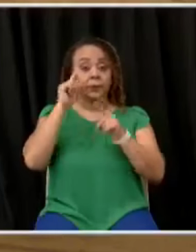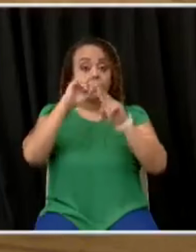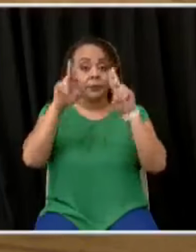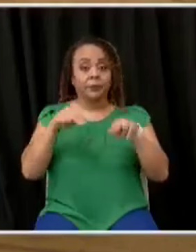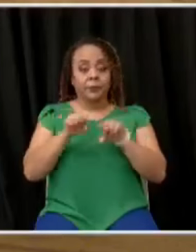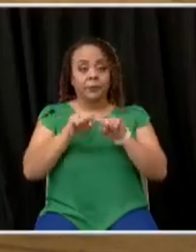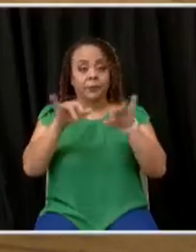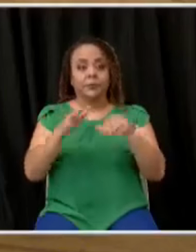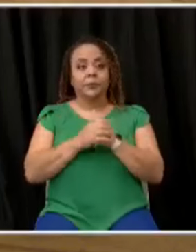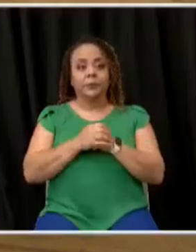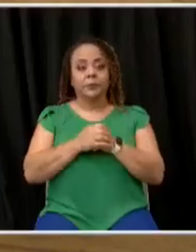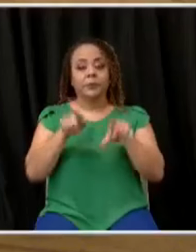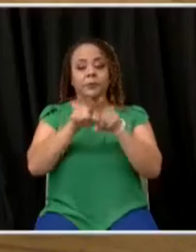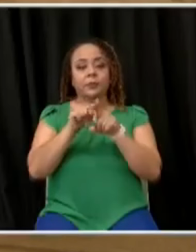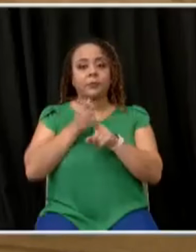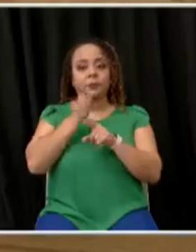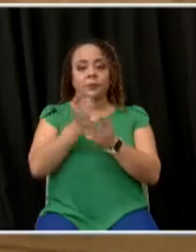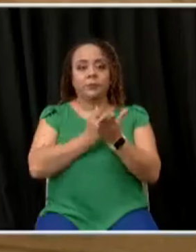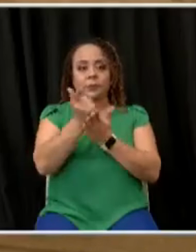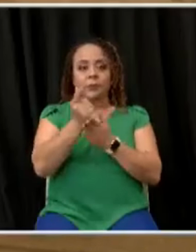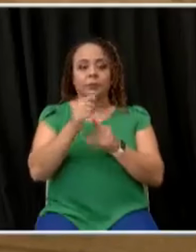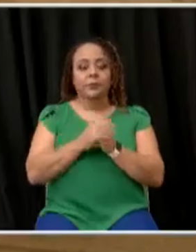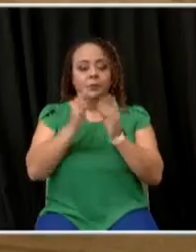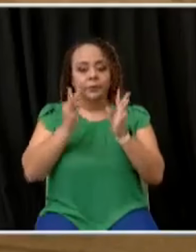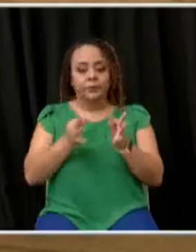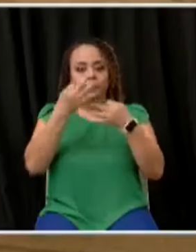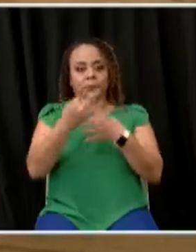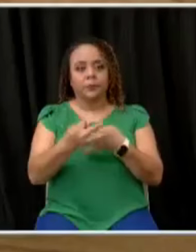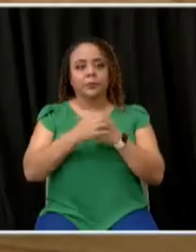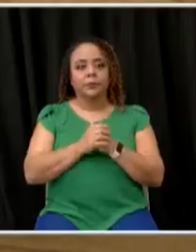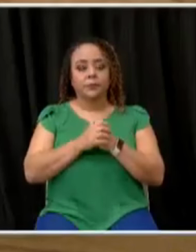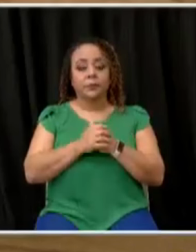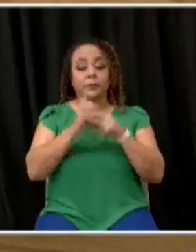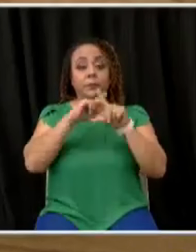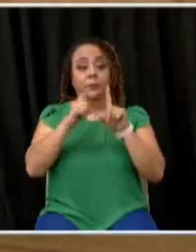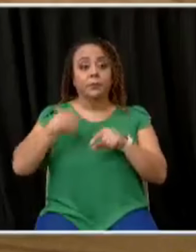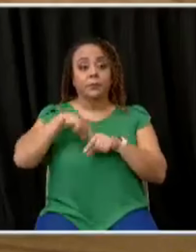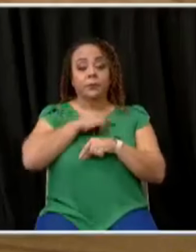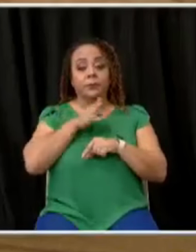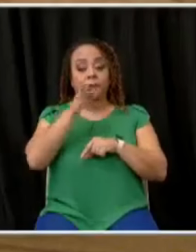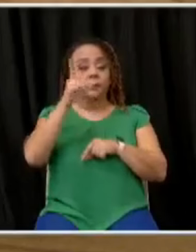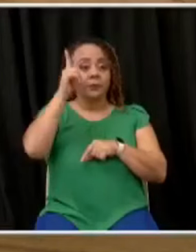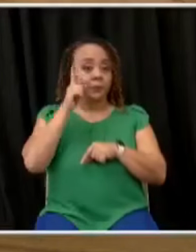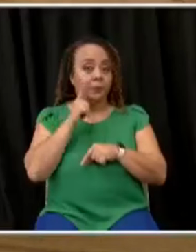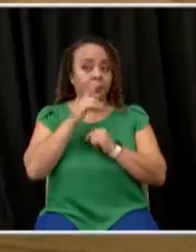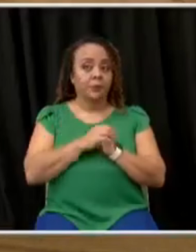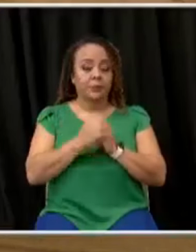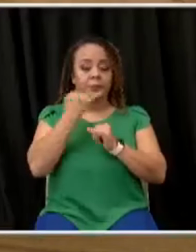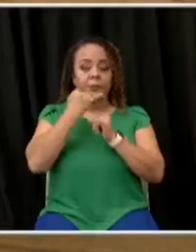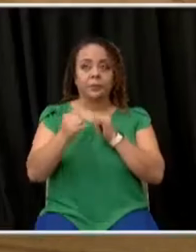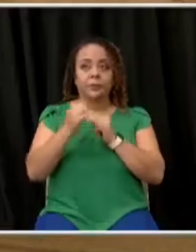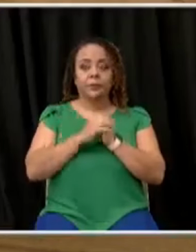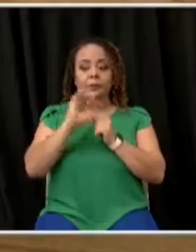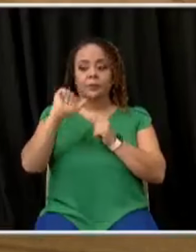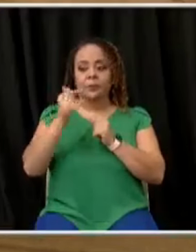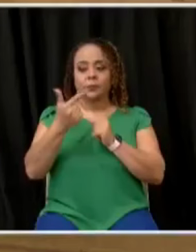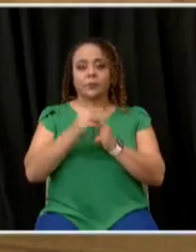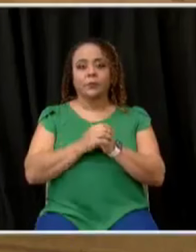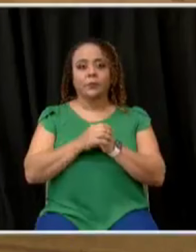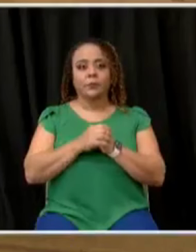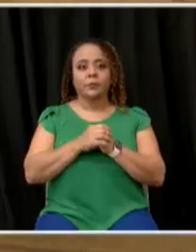sociales. Estaremos en Liberia también dando este taller. Pero nos vamos para Limón también. A finales del mes de